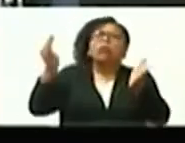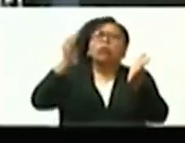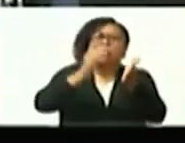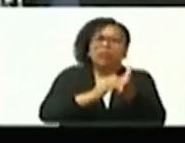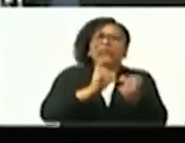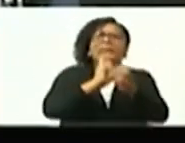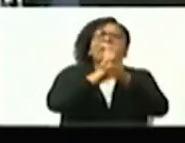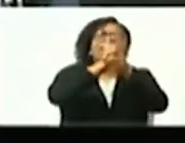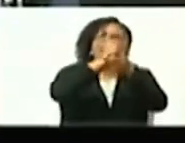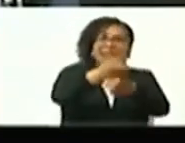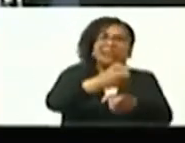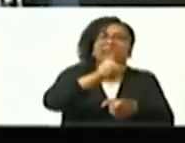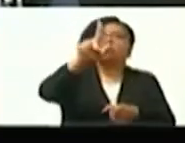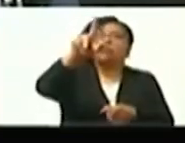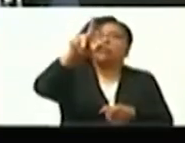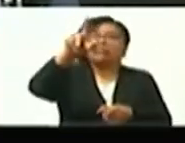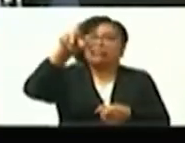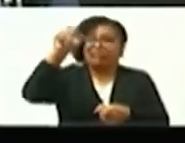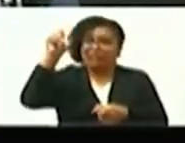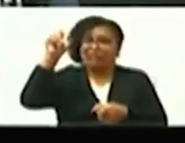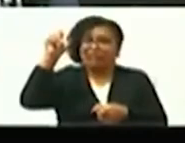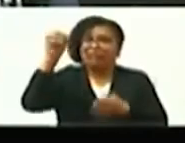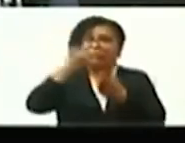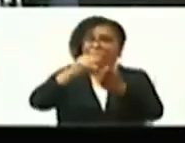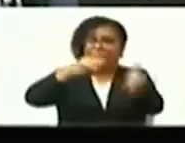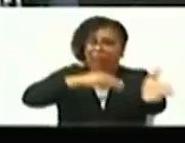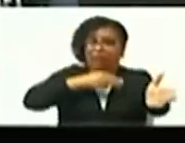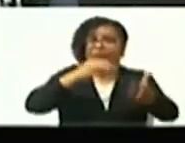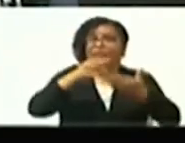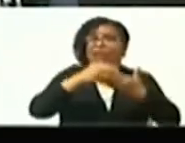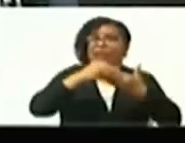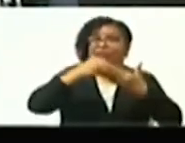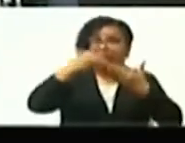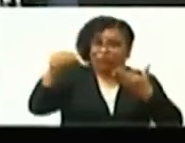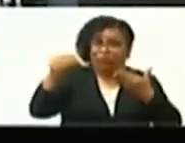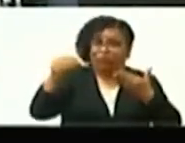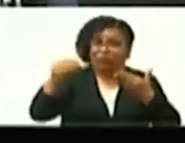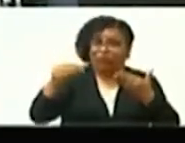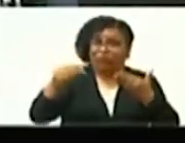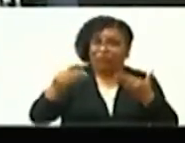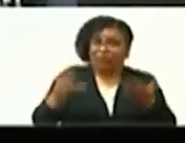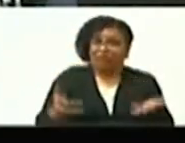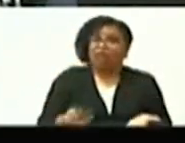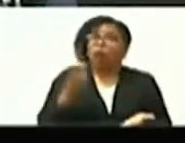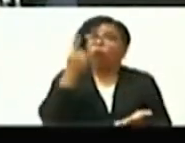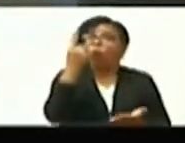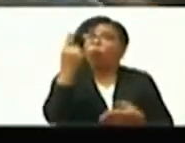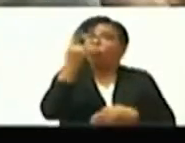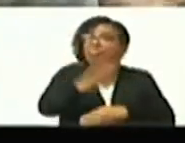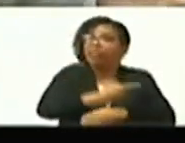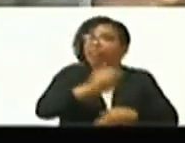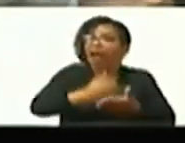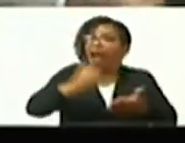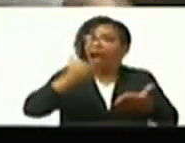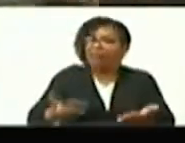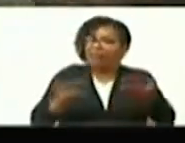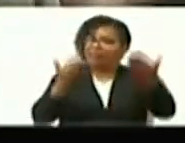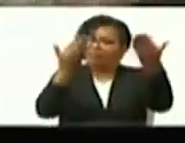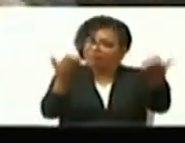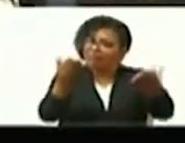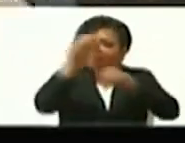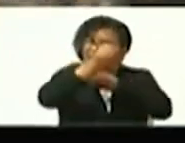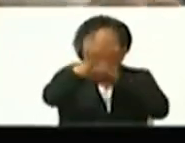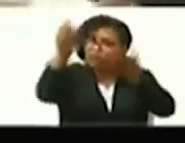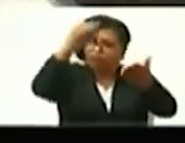no nos damos la oportunidad de mínimo un día antes poder tener la oportunidad, el que quiera, ver